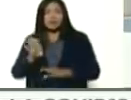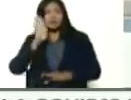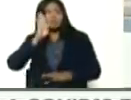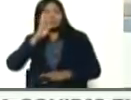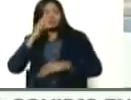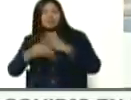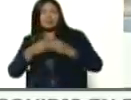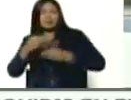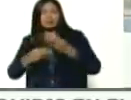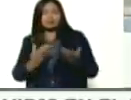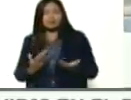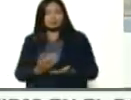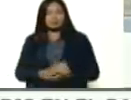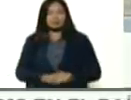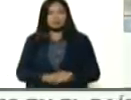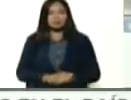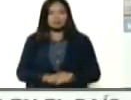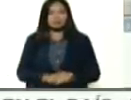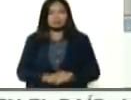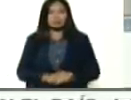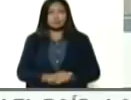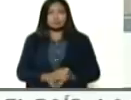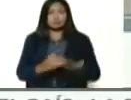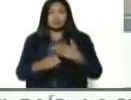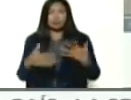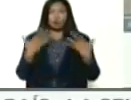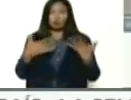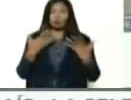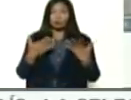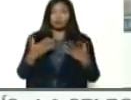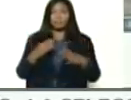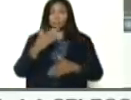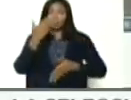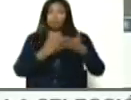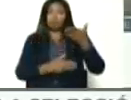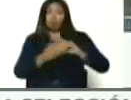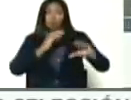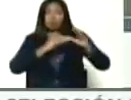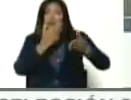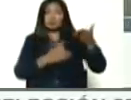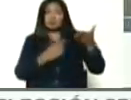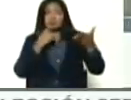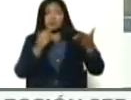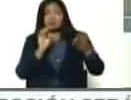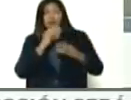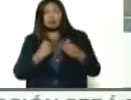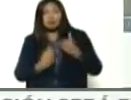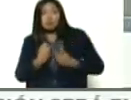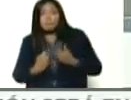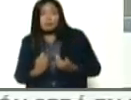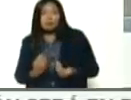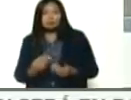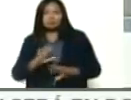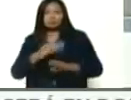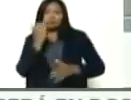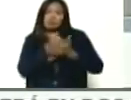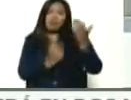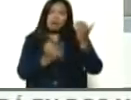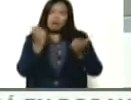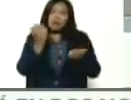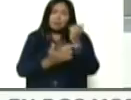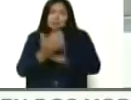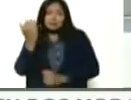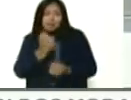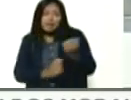bachelet se va a contentar con sacar un comunicado que diga que está preocupada y la masacre bachelet la